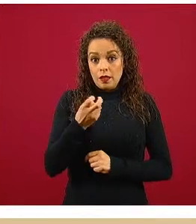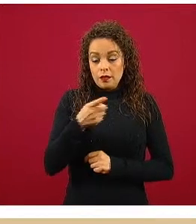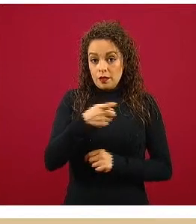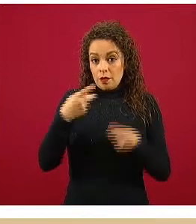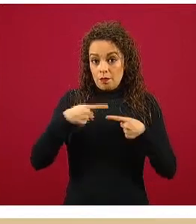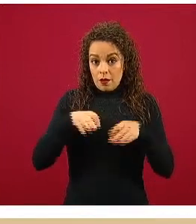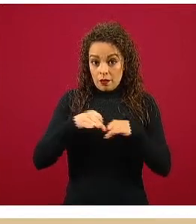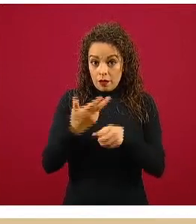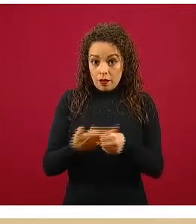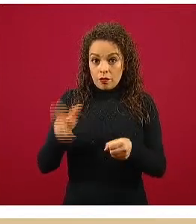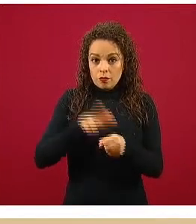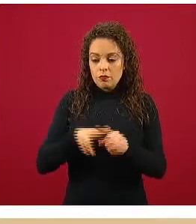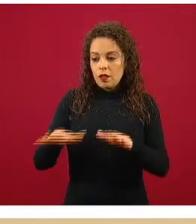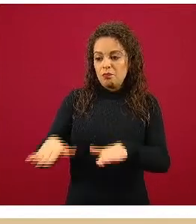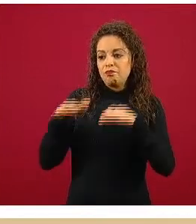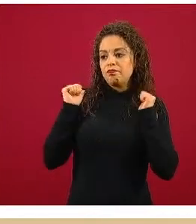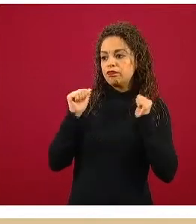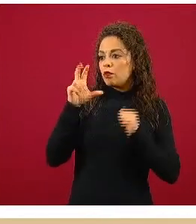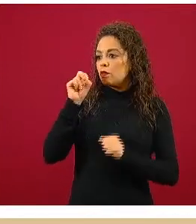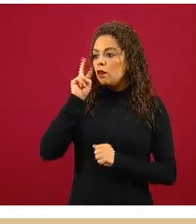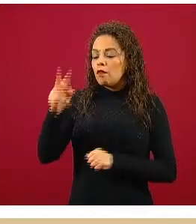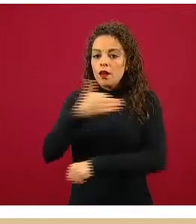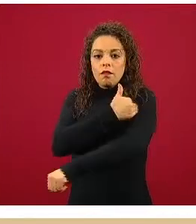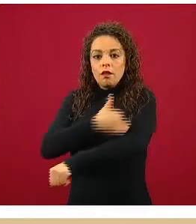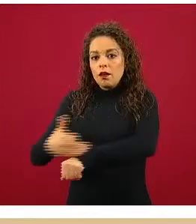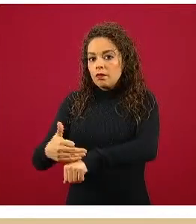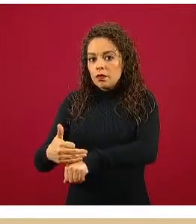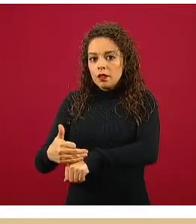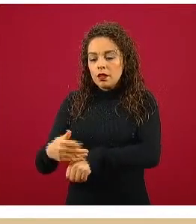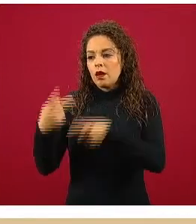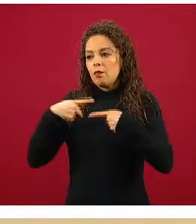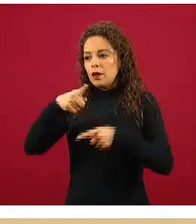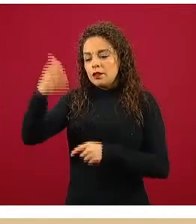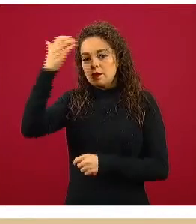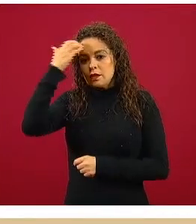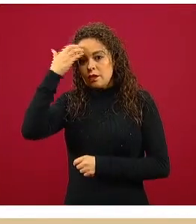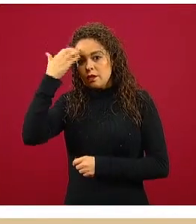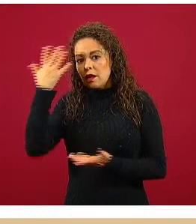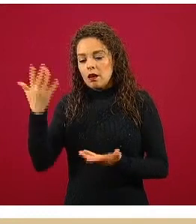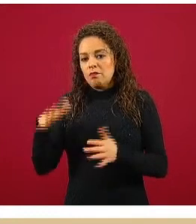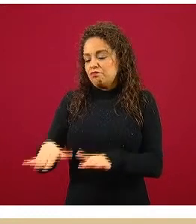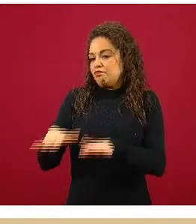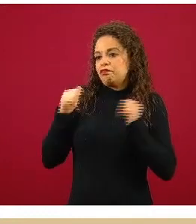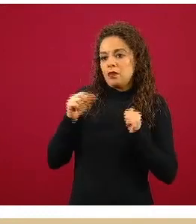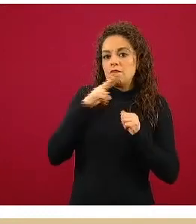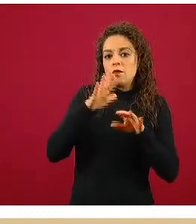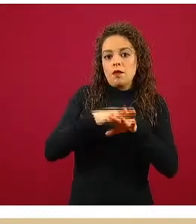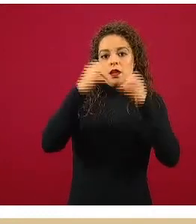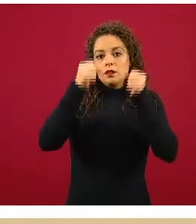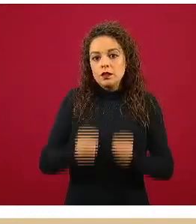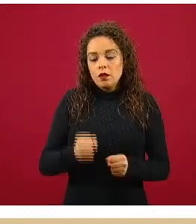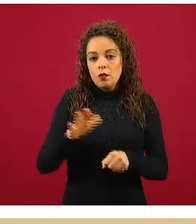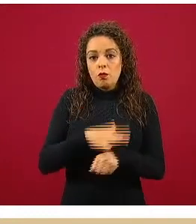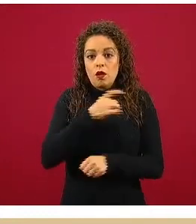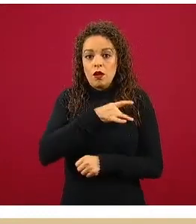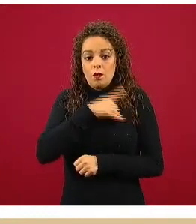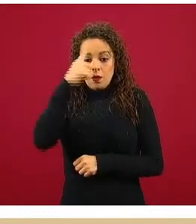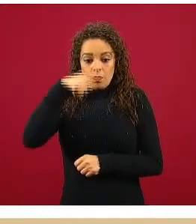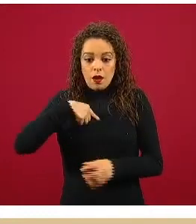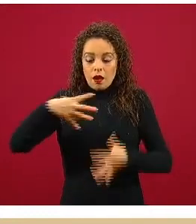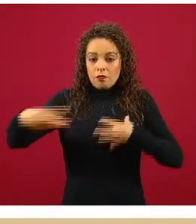salud se aísle de su familia y de sus conocidos, esto también por un miedo a contagiar a los más queridos. También